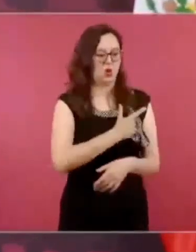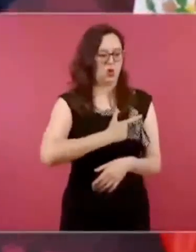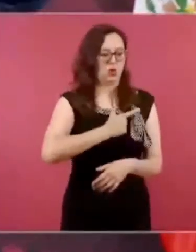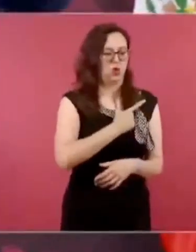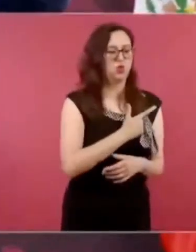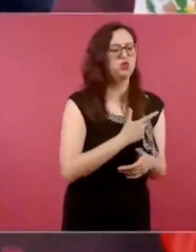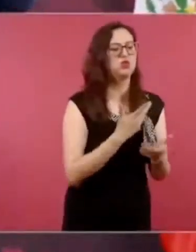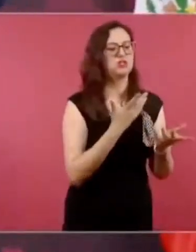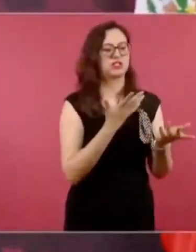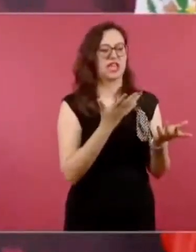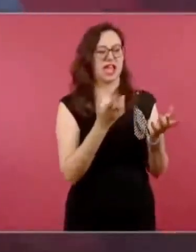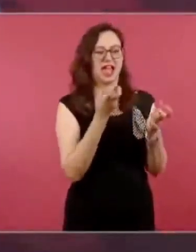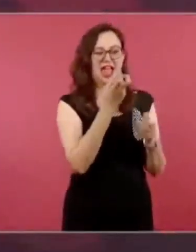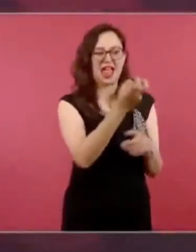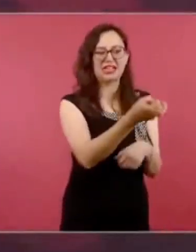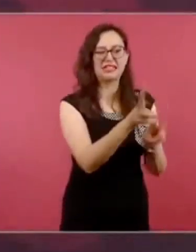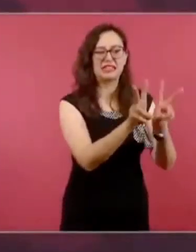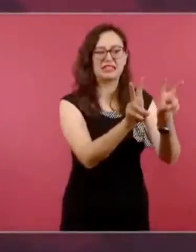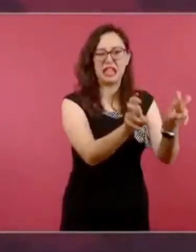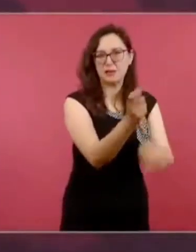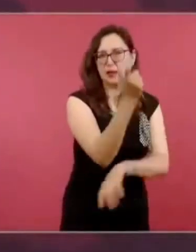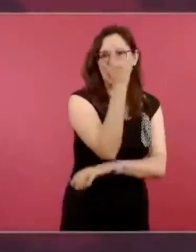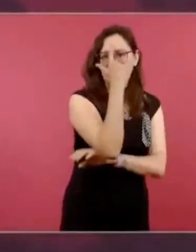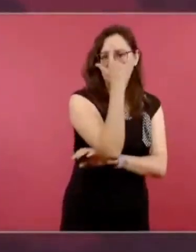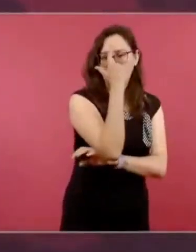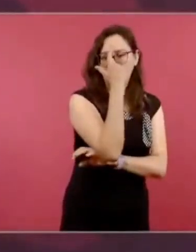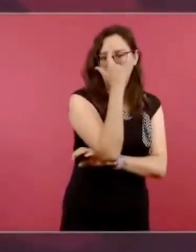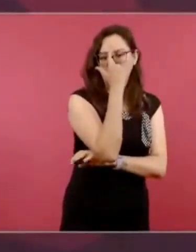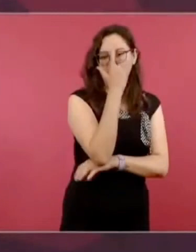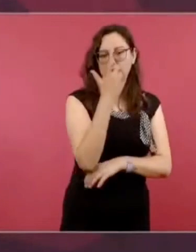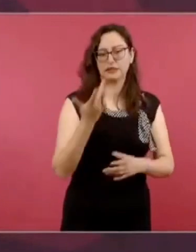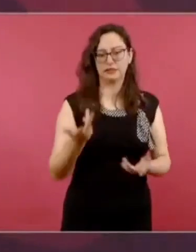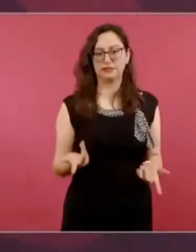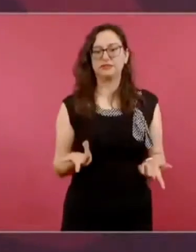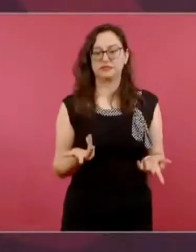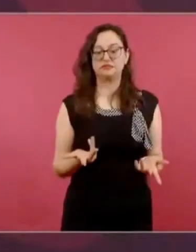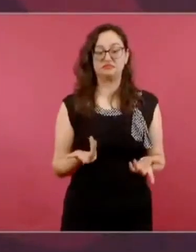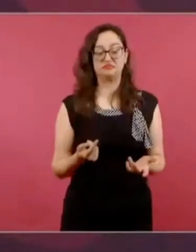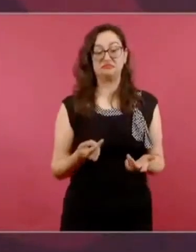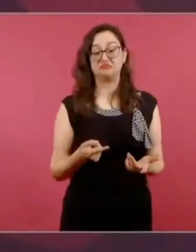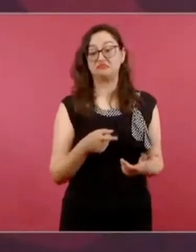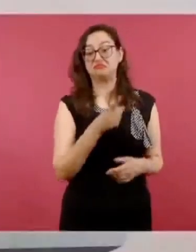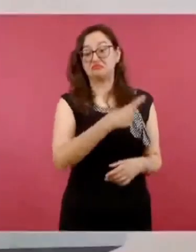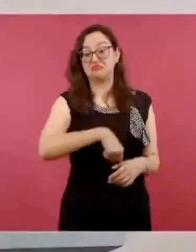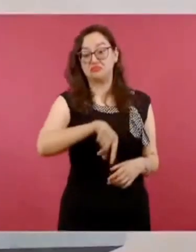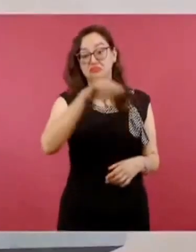nivel, ¿sí?, les fascina Sheridan.